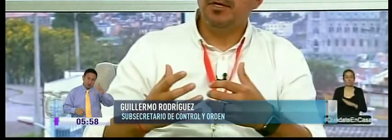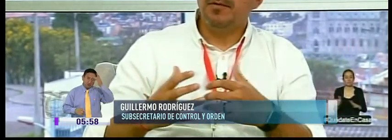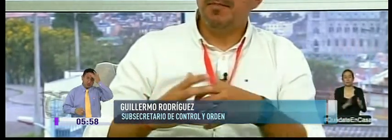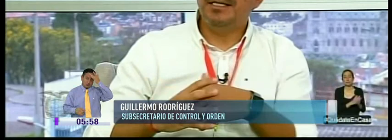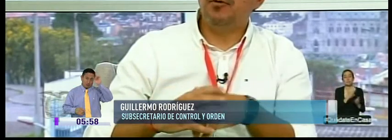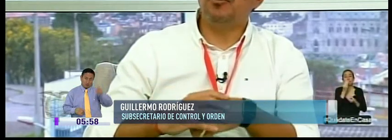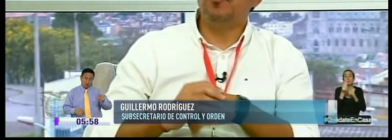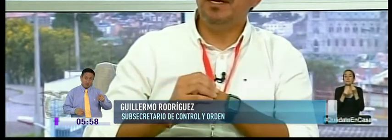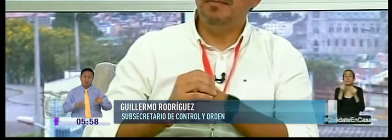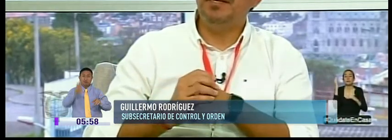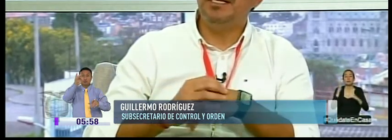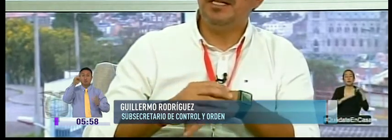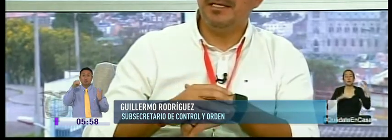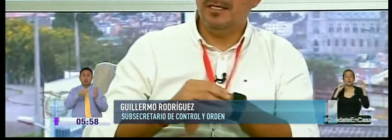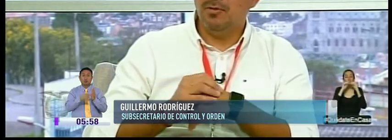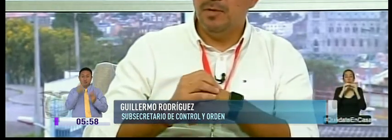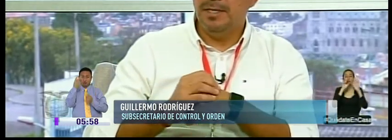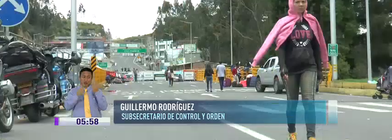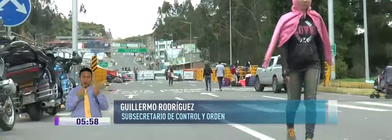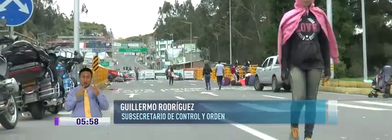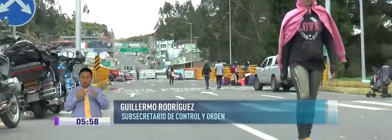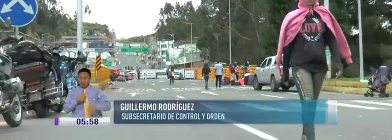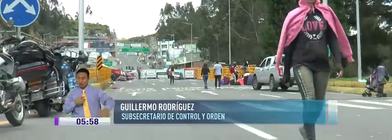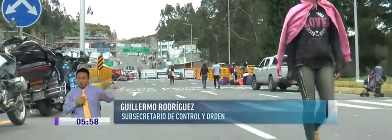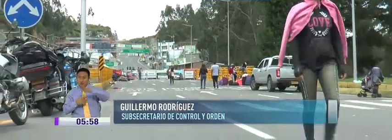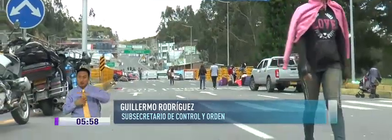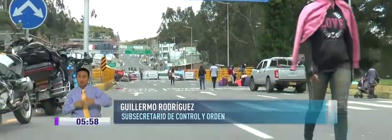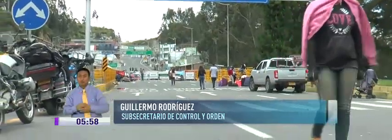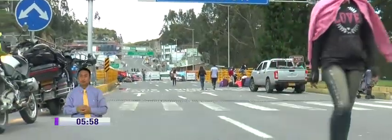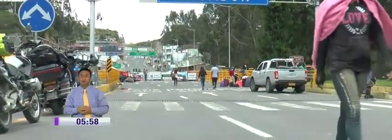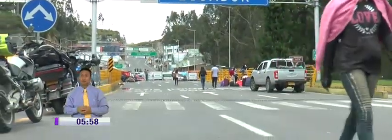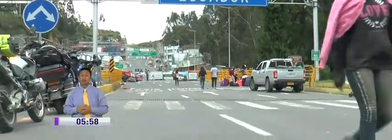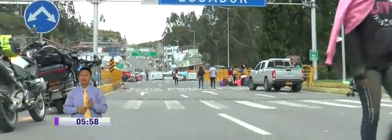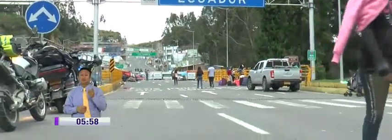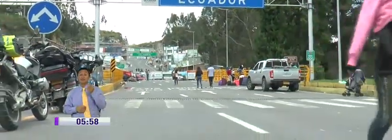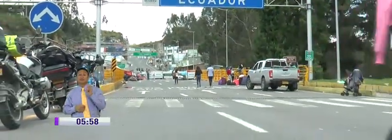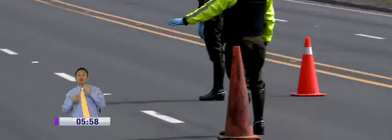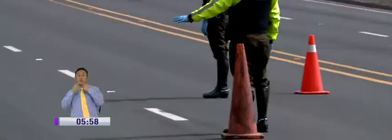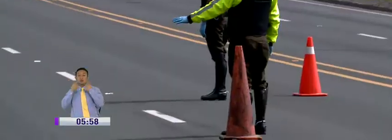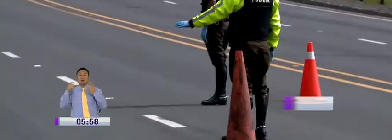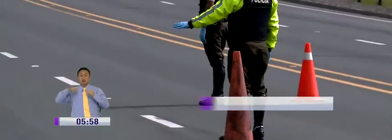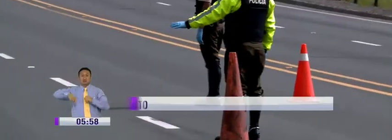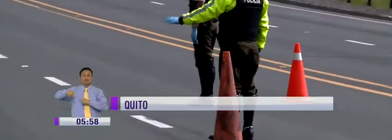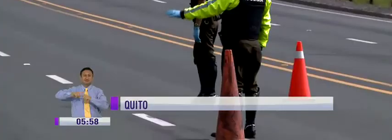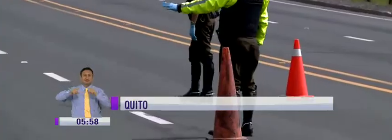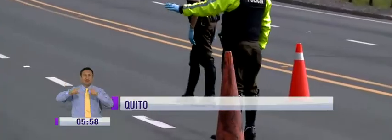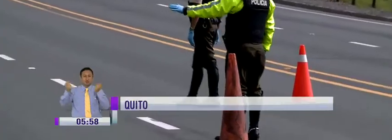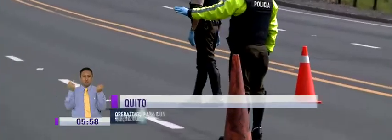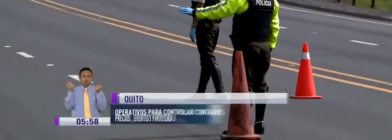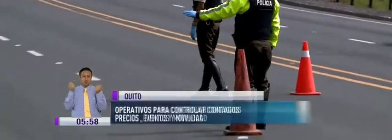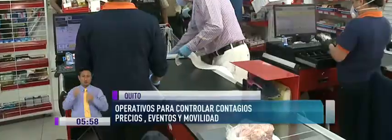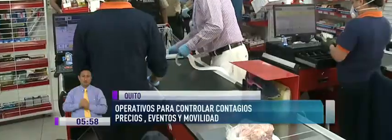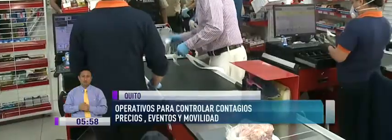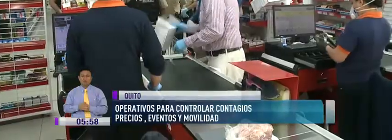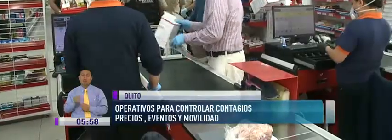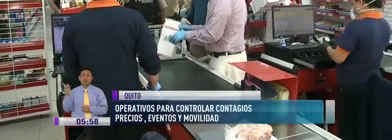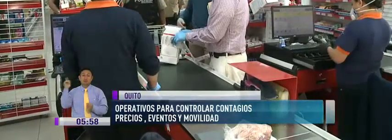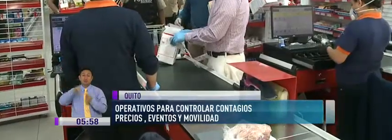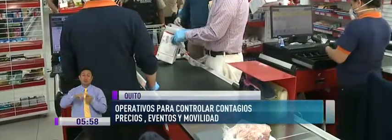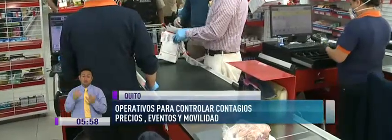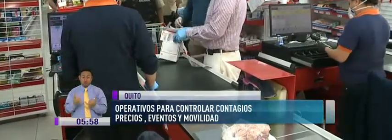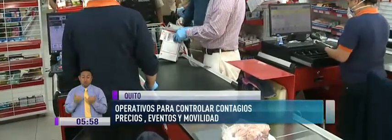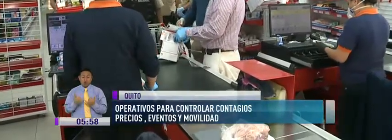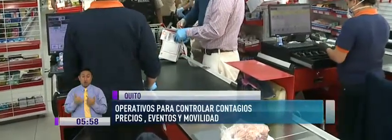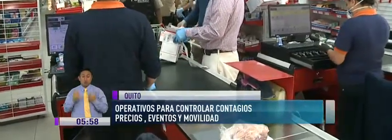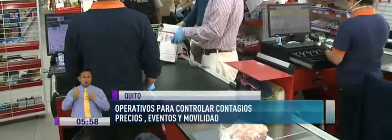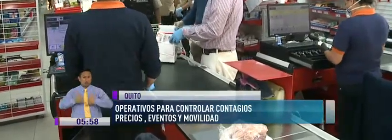virus, más de 8.000 visitas a esos lugares. Desde el 17 de marzo se realizan varios operativos de control. Estos hasta la actualidad se